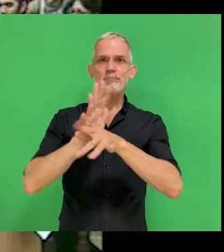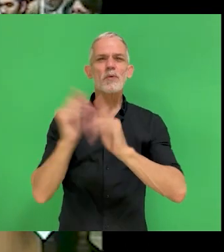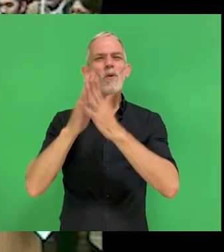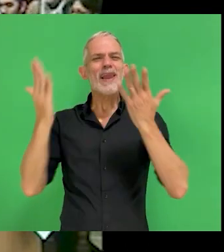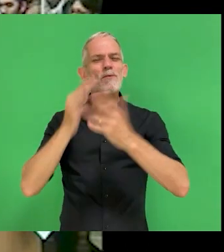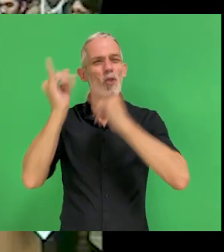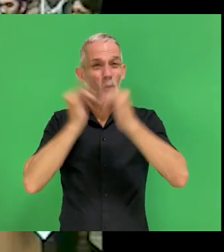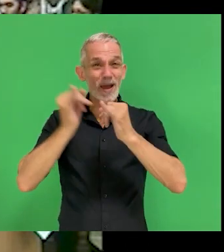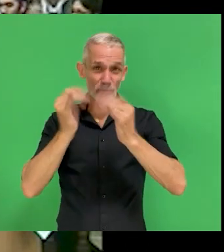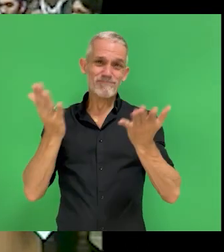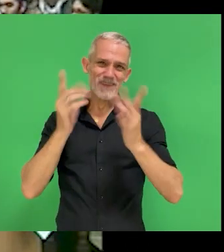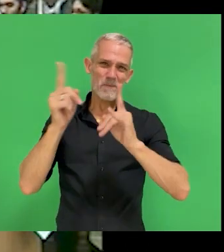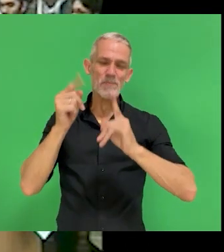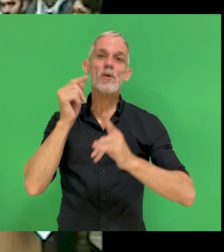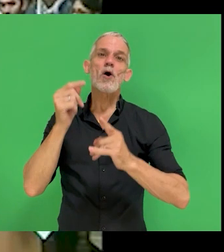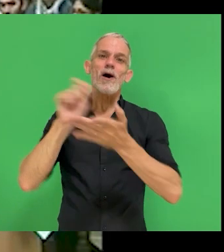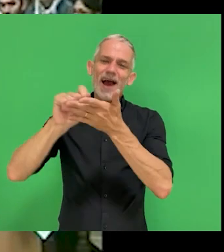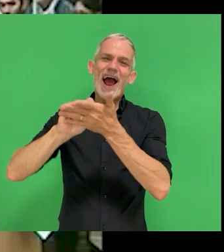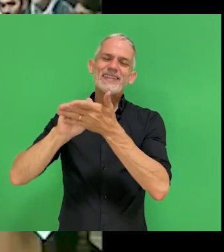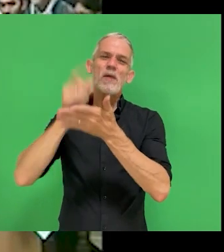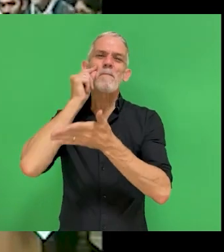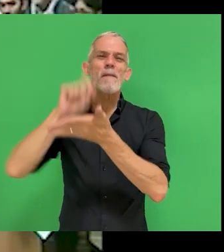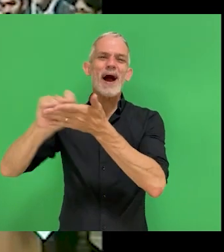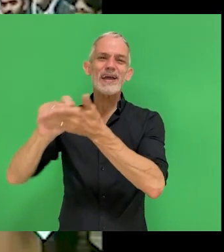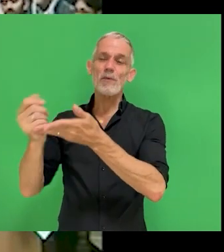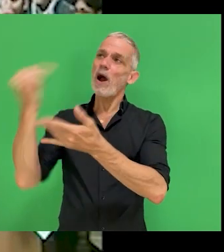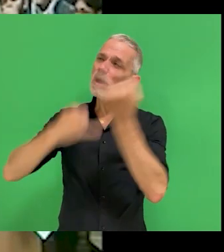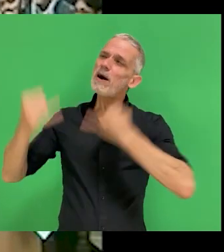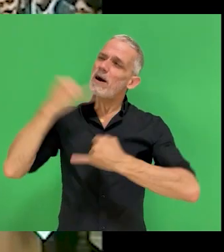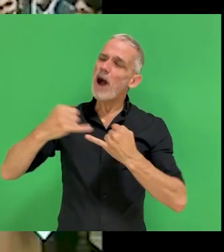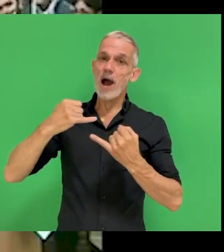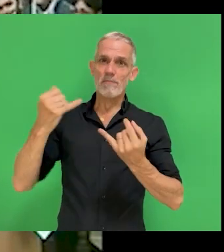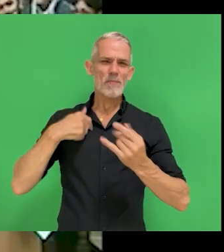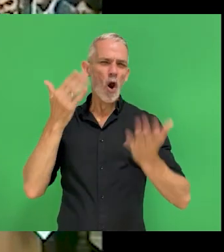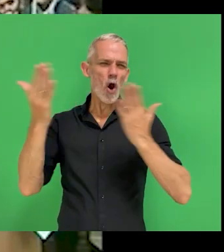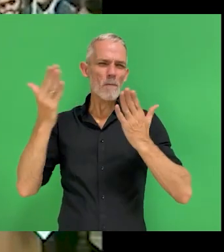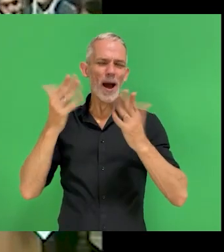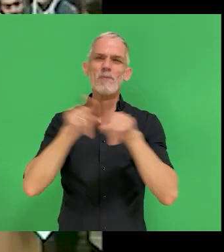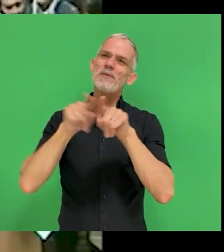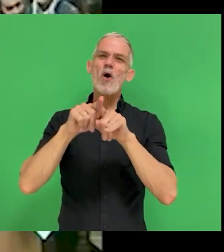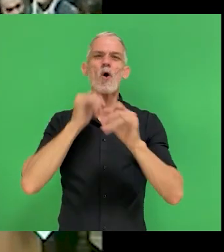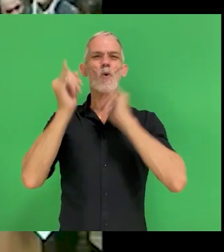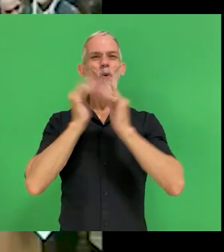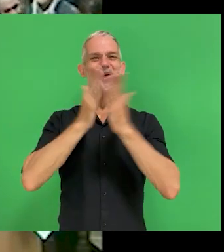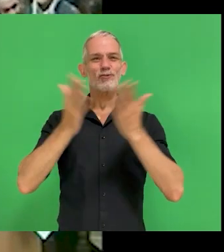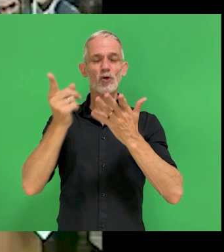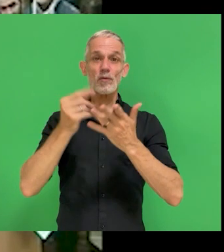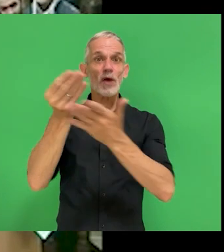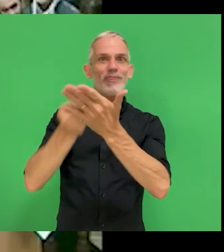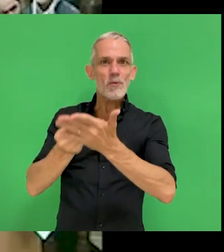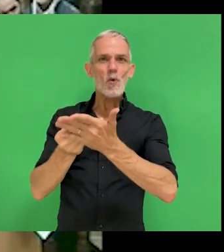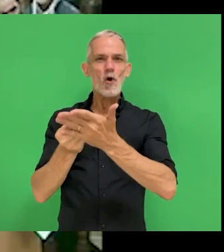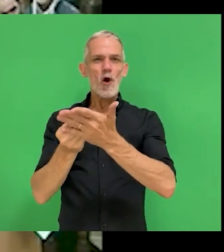de cuentos que ella me leía, y hago esa comparación porque eran cartas con